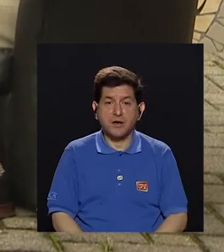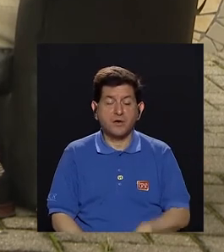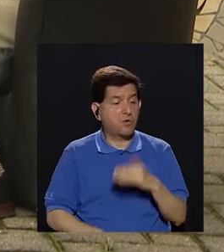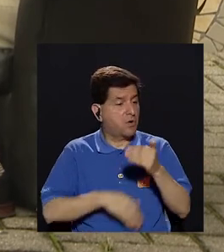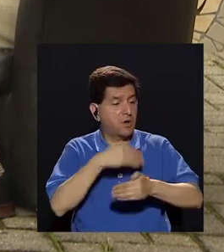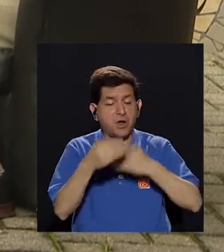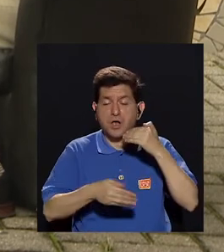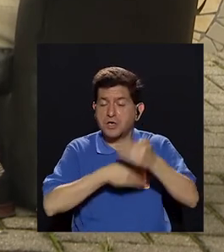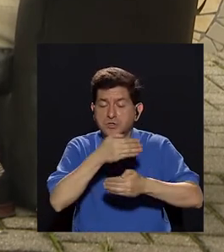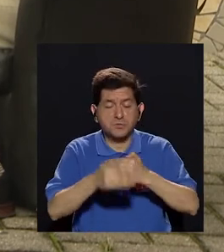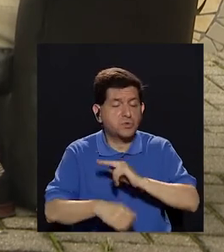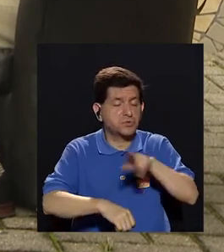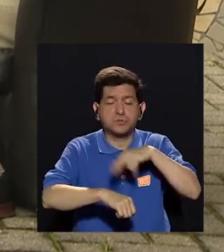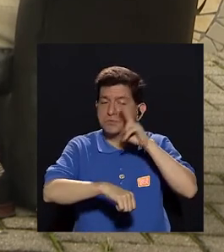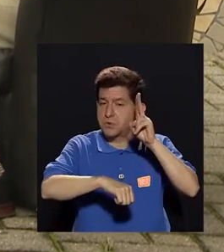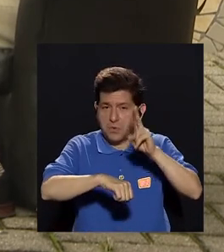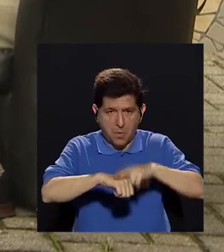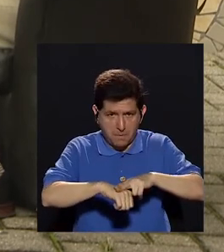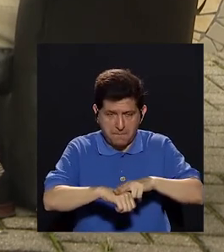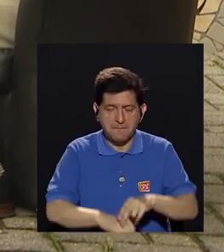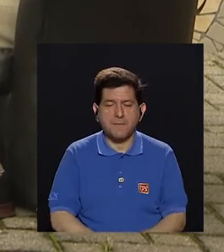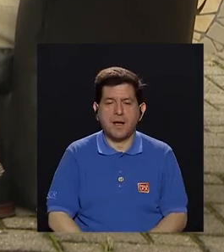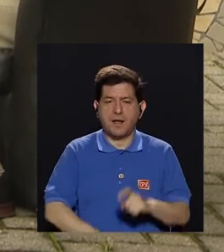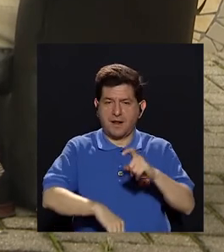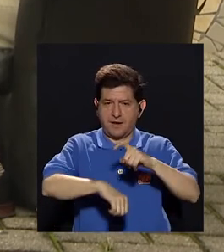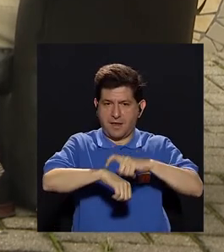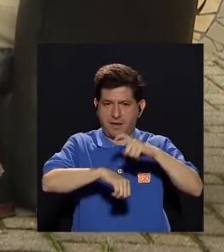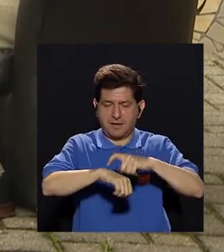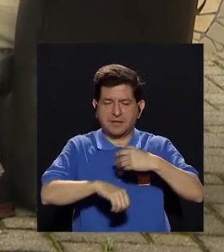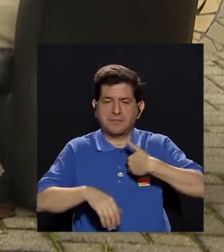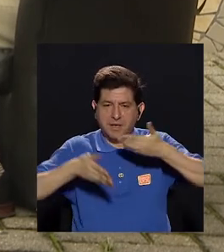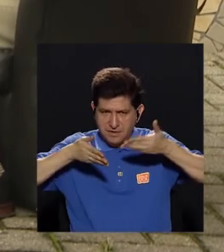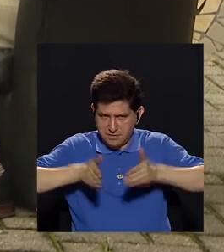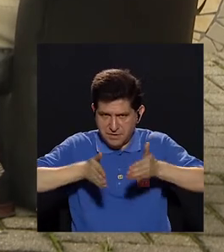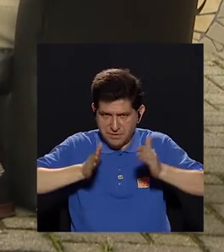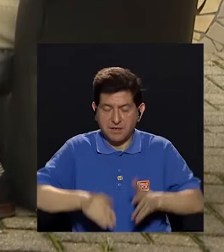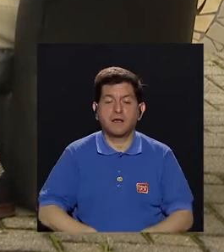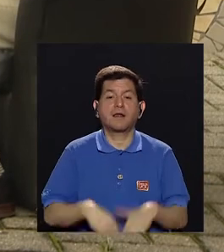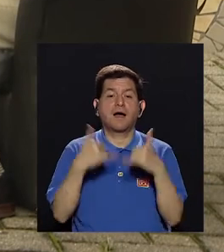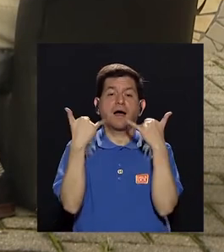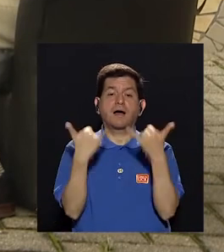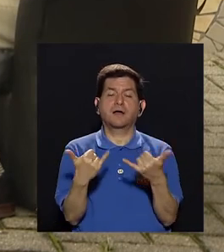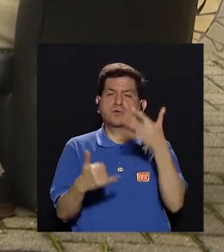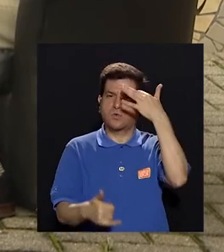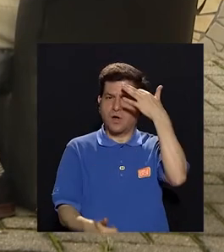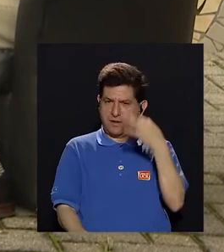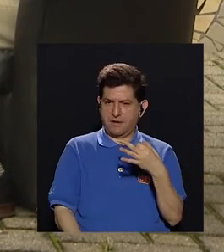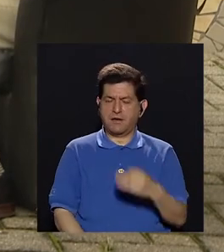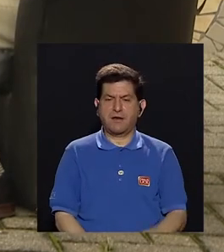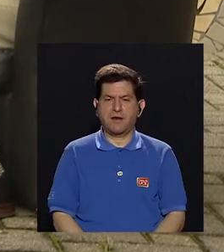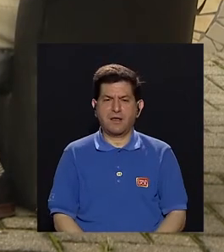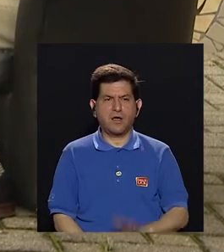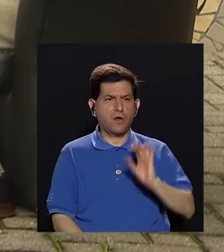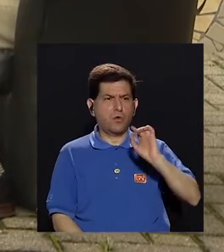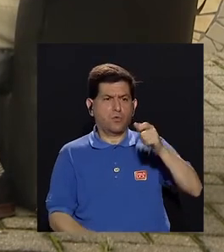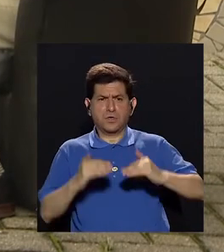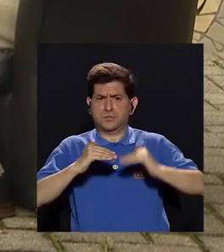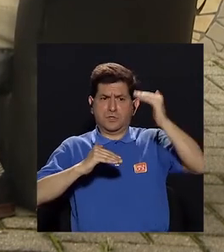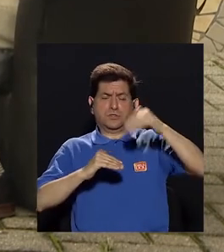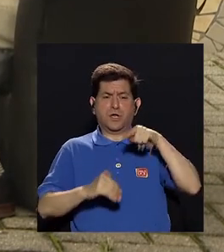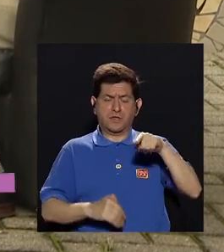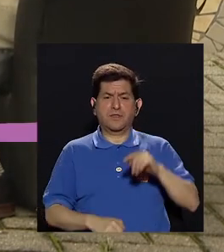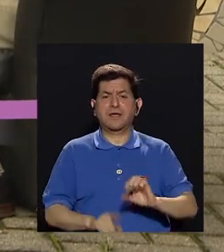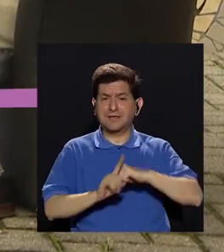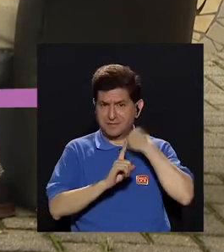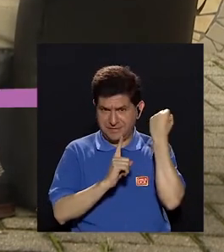sino que es fisiológico, es parte del proceso normal de la etapa reproductiva. En la actualidad me parece que se está haciendo un sobrediagnóstico